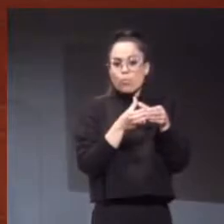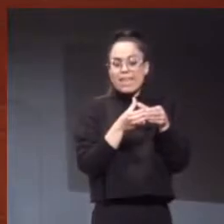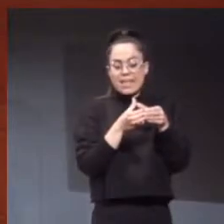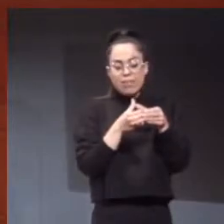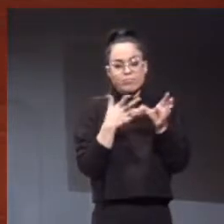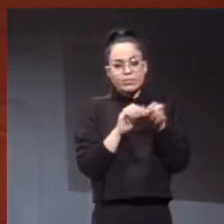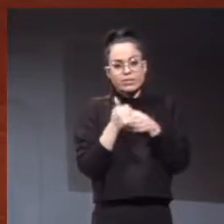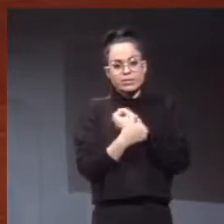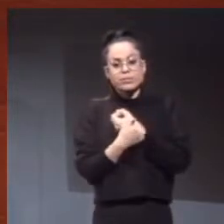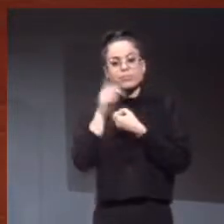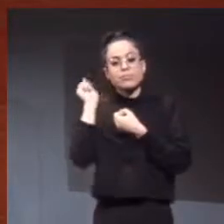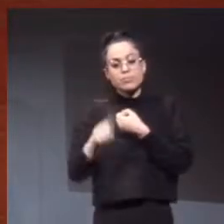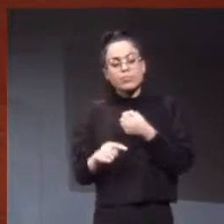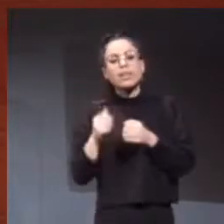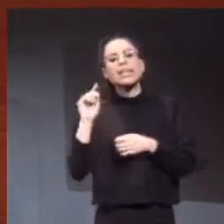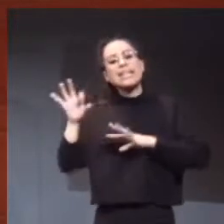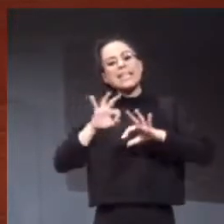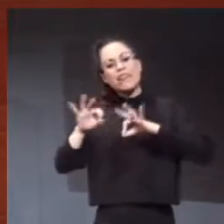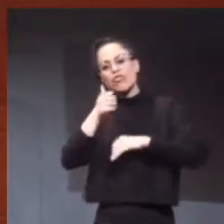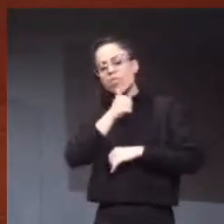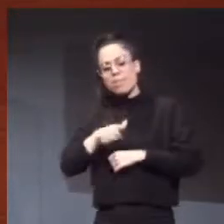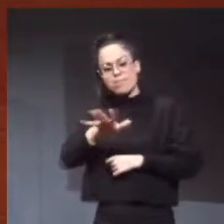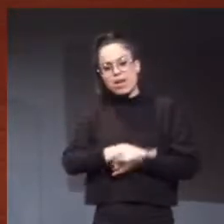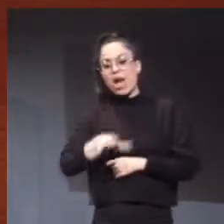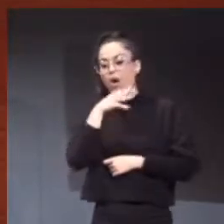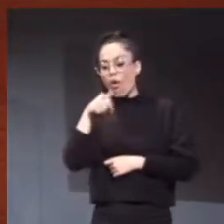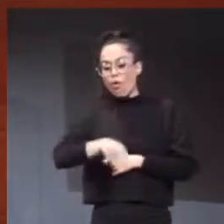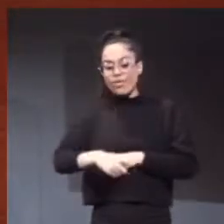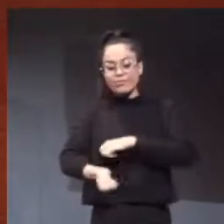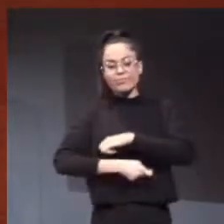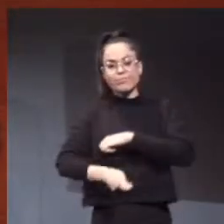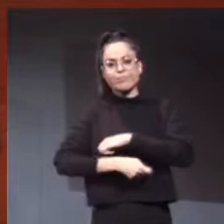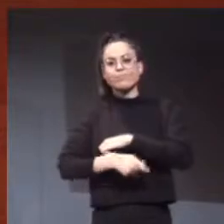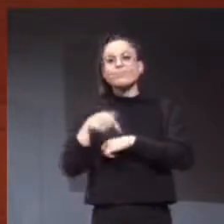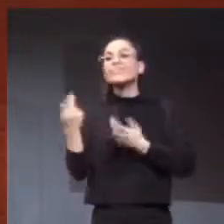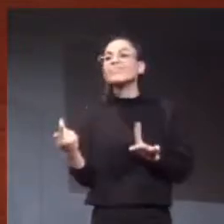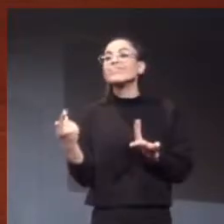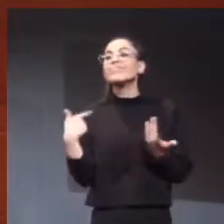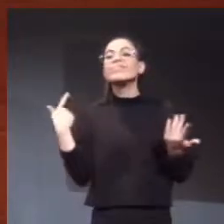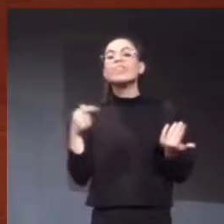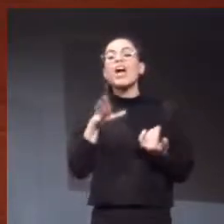decimos, del Teatro del Barrio. Hoy está en Gasteiz y protagoniza para todos ustedes